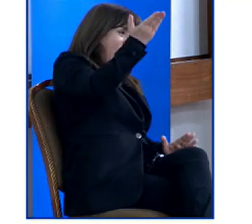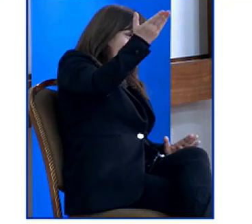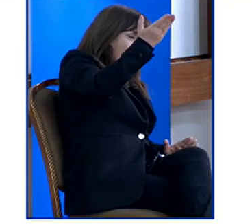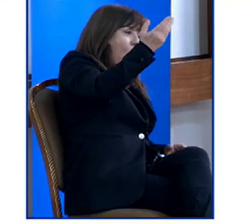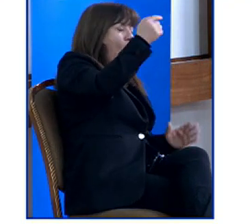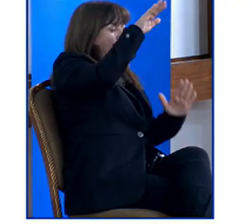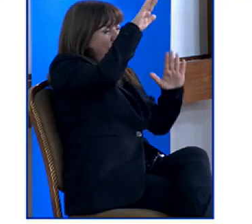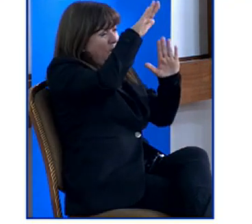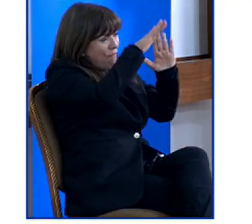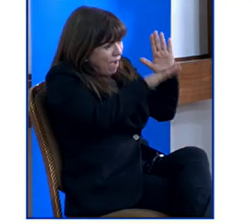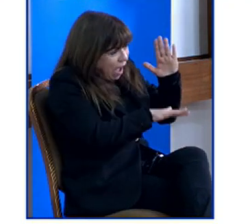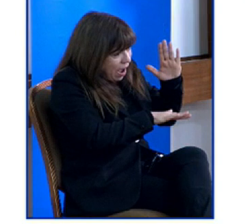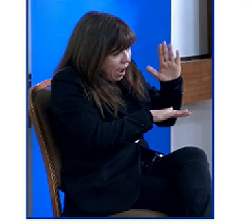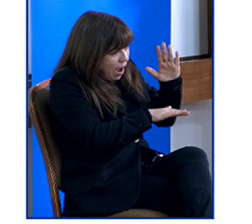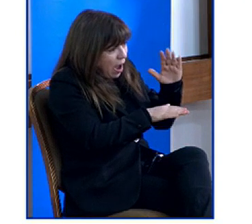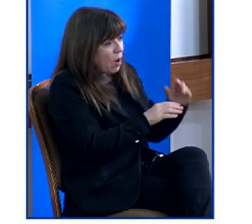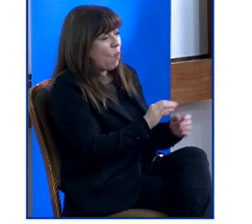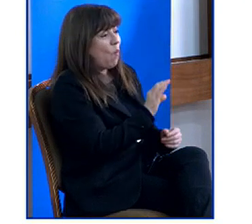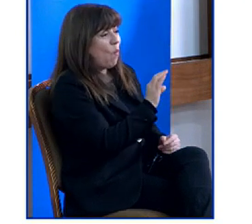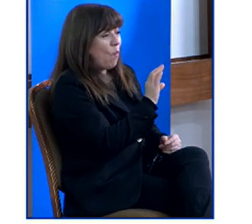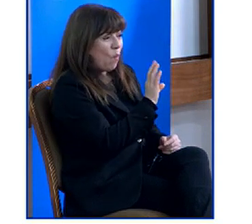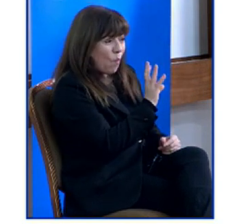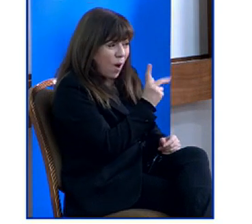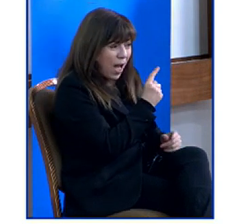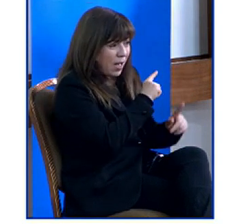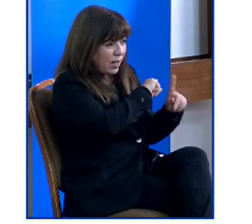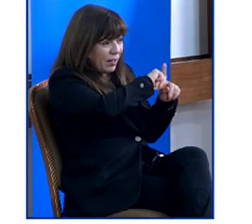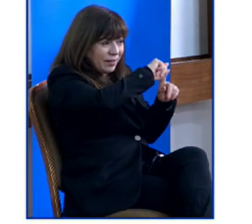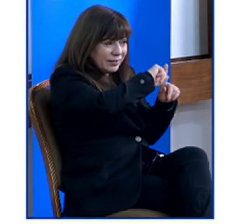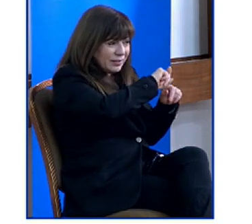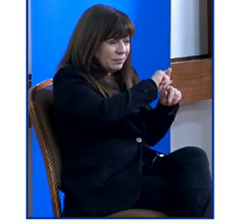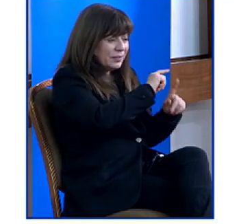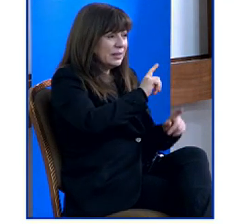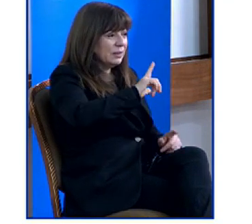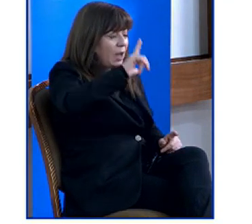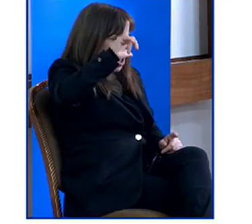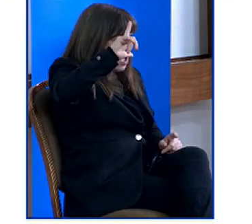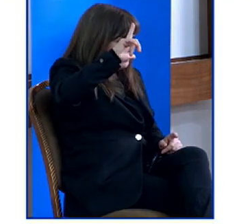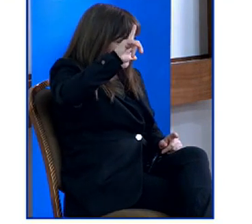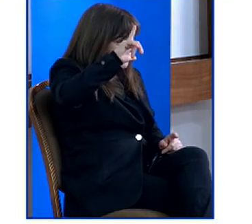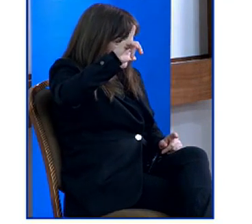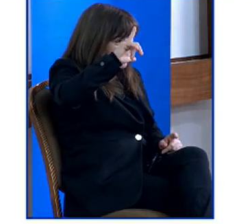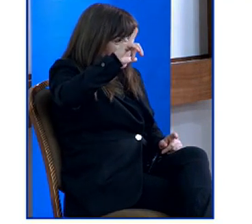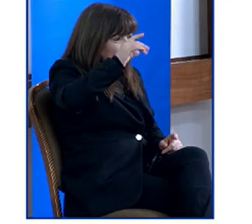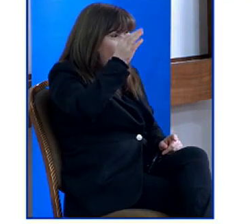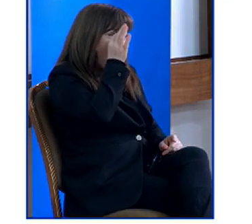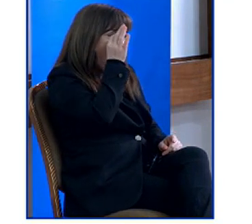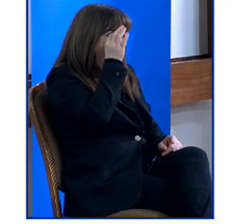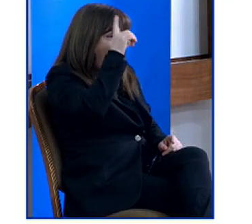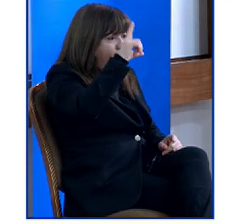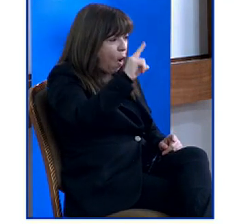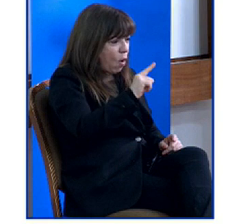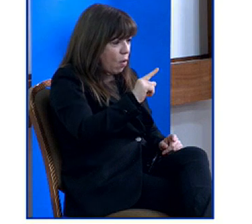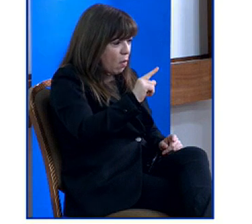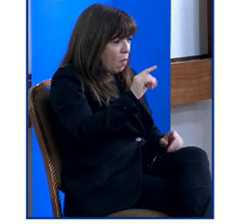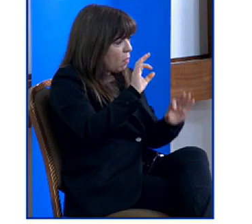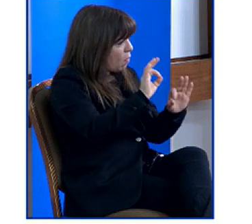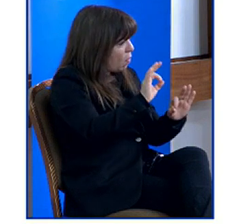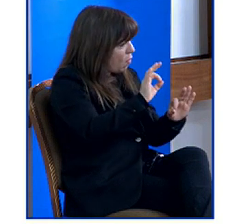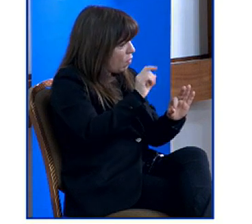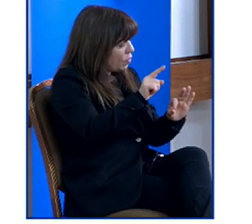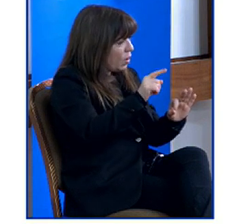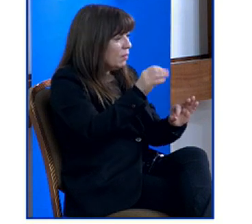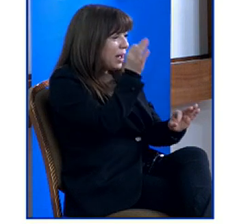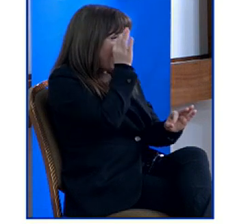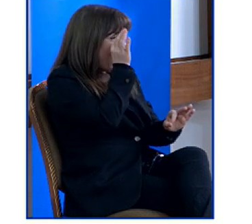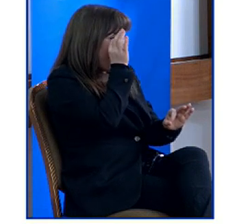cuantificamos la mortalidad atribuible a temperaturas extremas y moderadas, lo que observamos, como podéis ver en